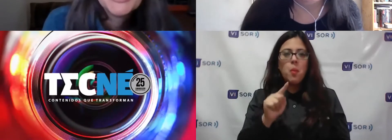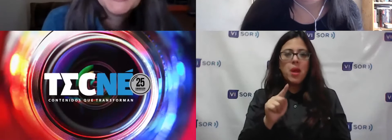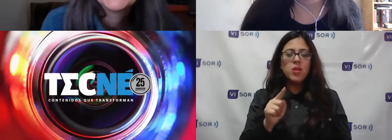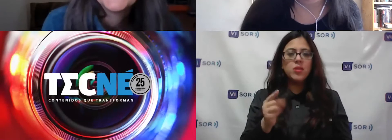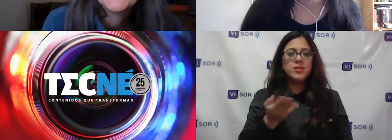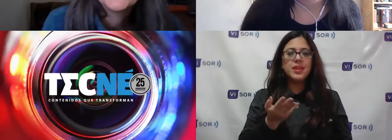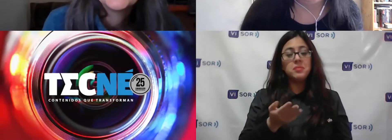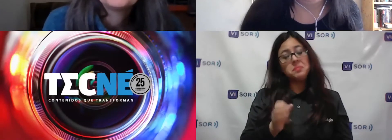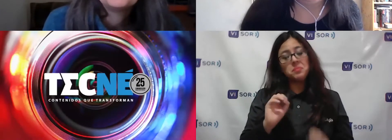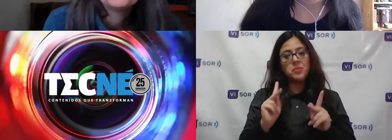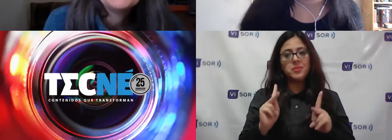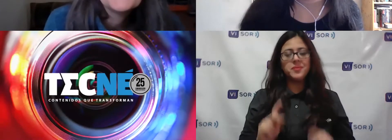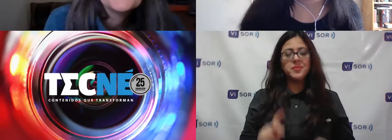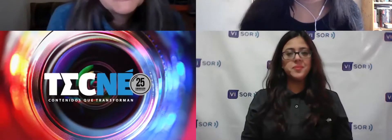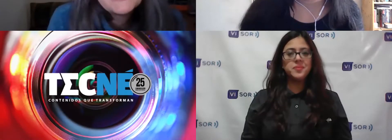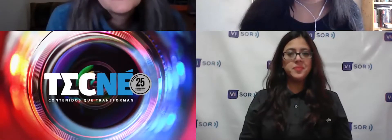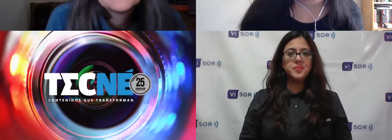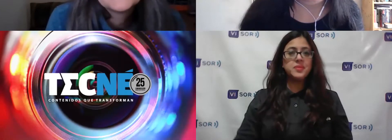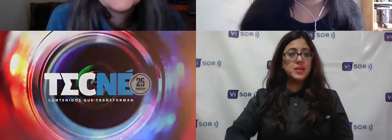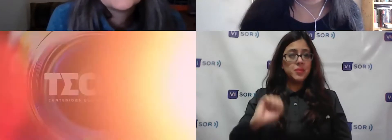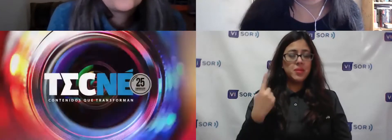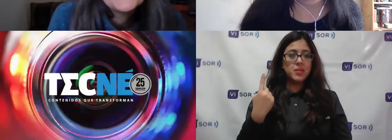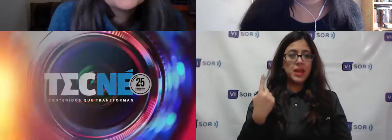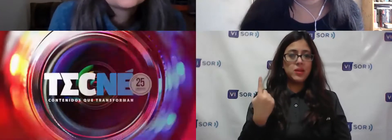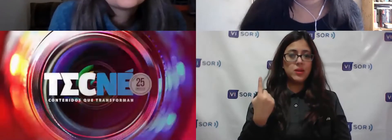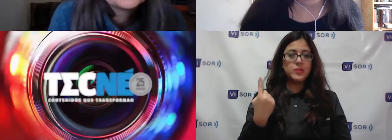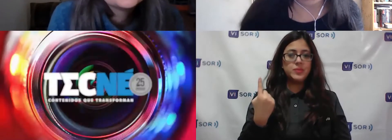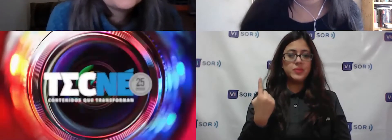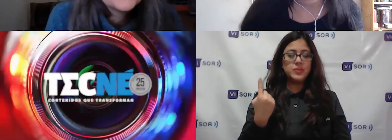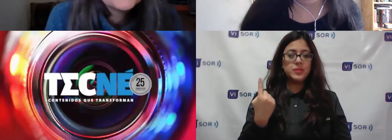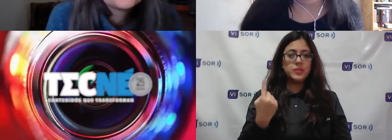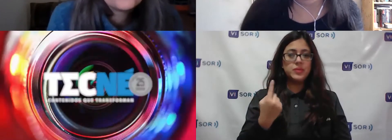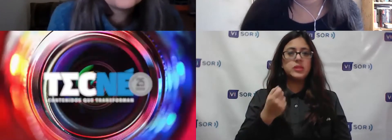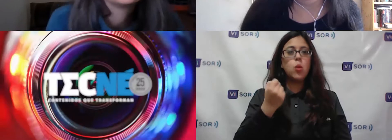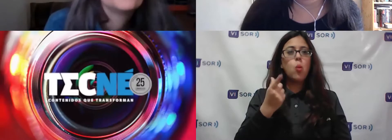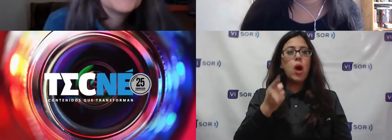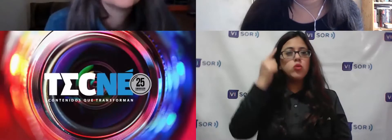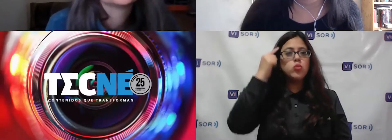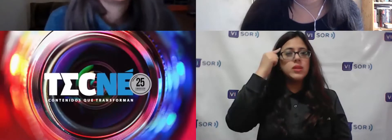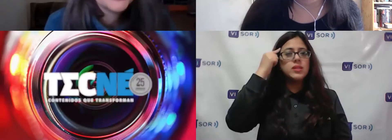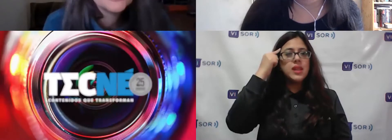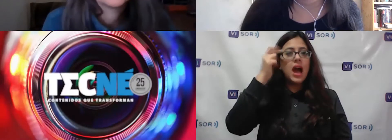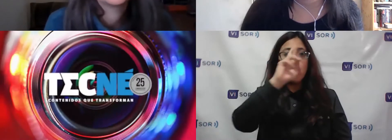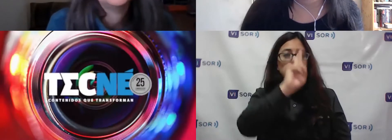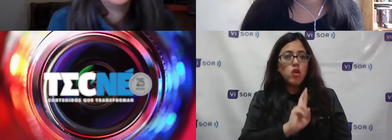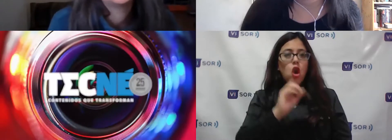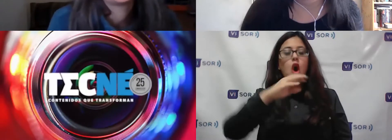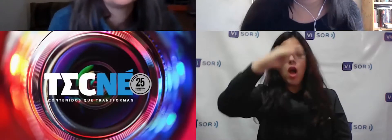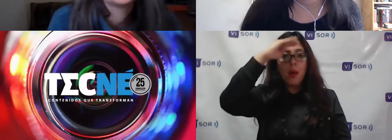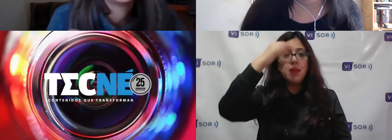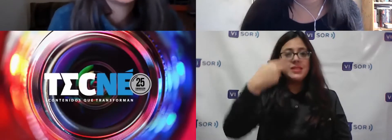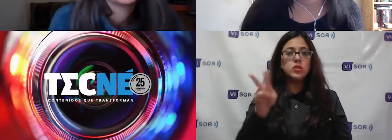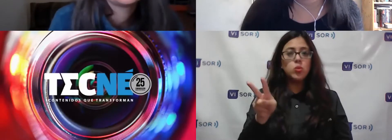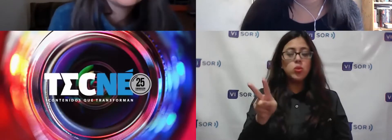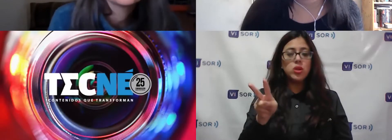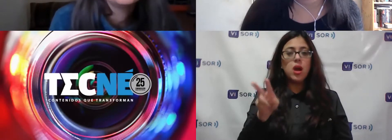bueno primero que nada cuáles crees tú que es el rol o más bien en tu experiencia y cuál